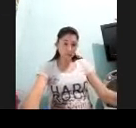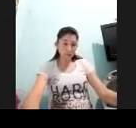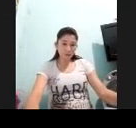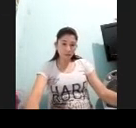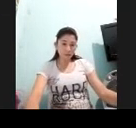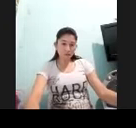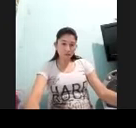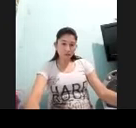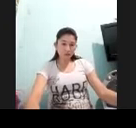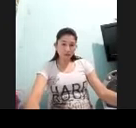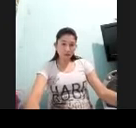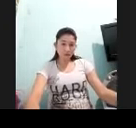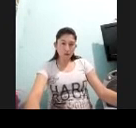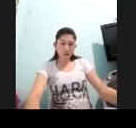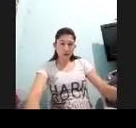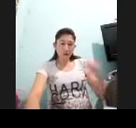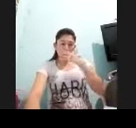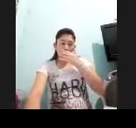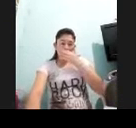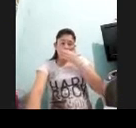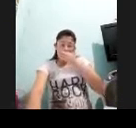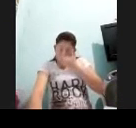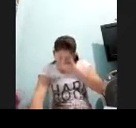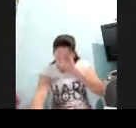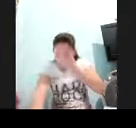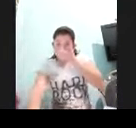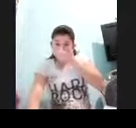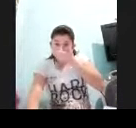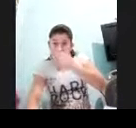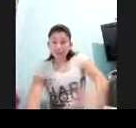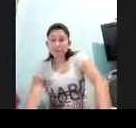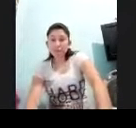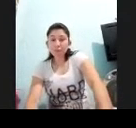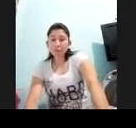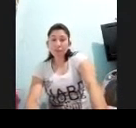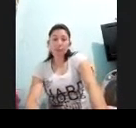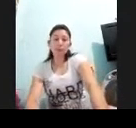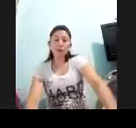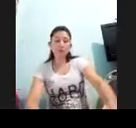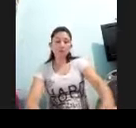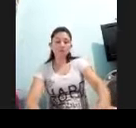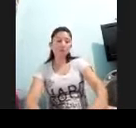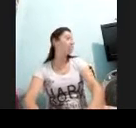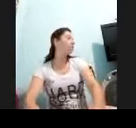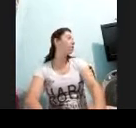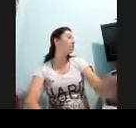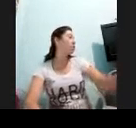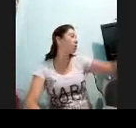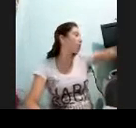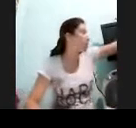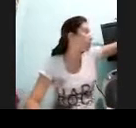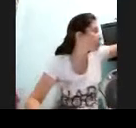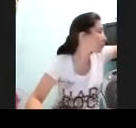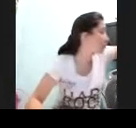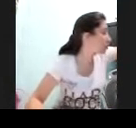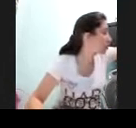Beatriz. Sí, eso fue. Y luego esa, ya. Sí, eso sería la introduction, pero ¿cuál es la estructura de la oración que aprendimos?